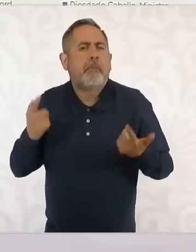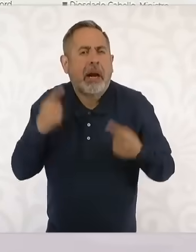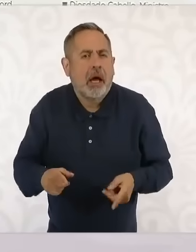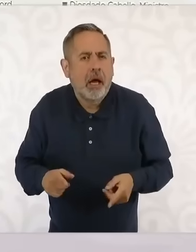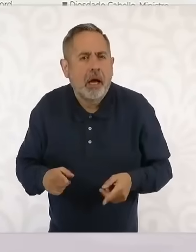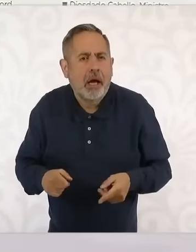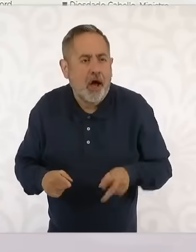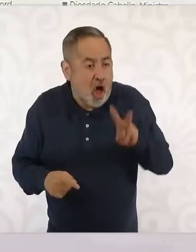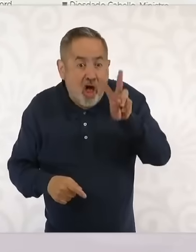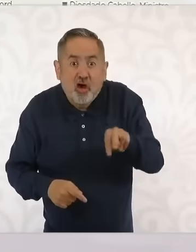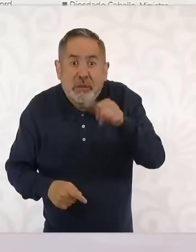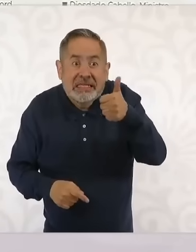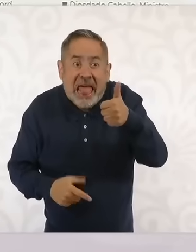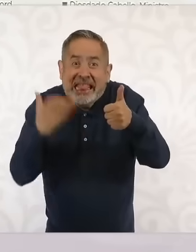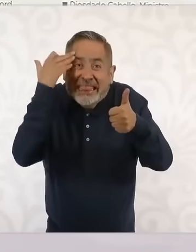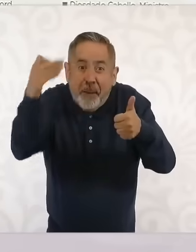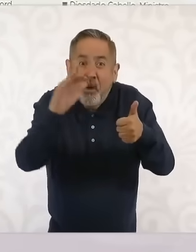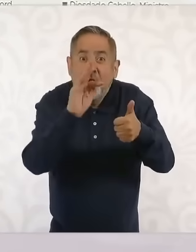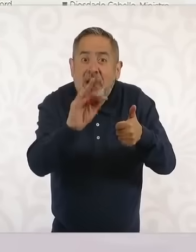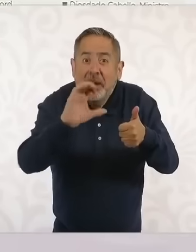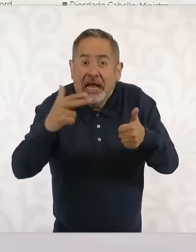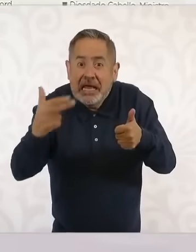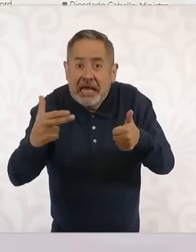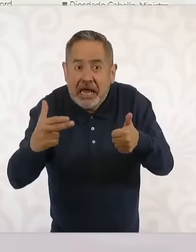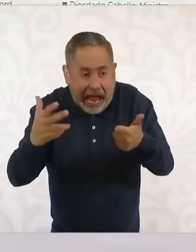O sea, este es el periodo de Calderón.